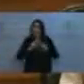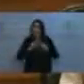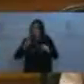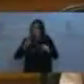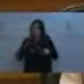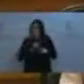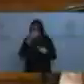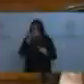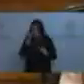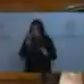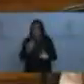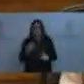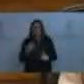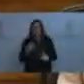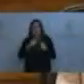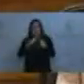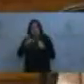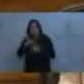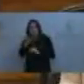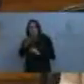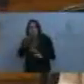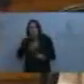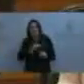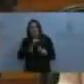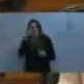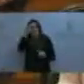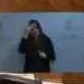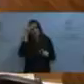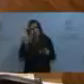Parlamentario Popular, sino que los asturianos la están perdiendo a marchas